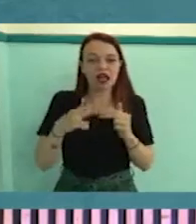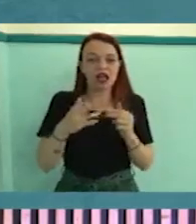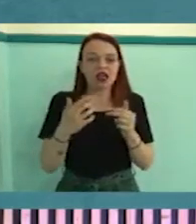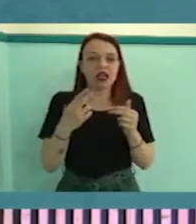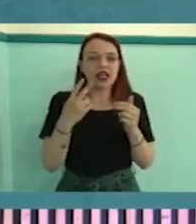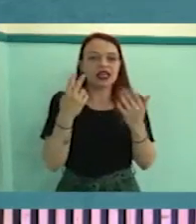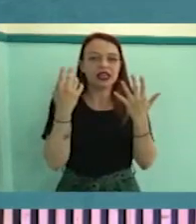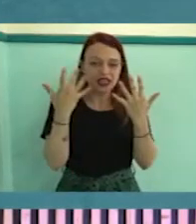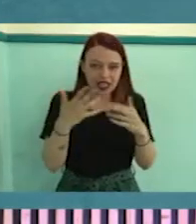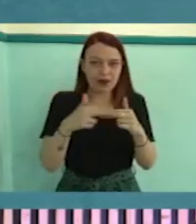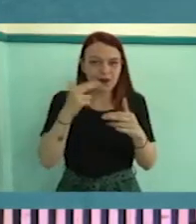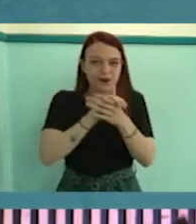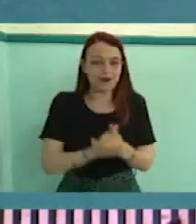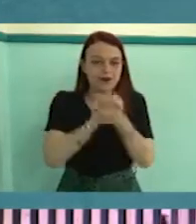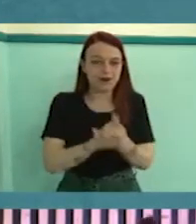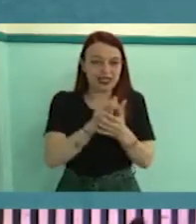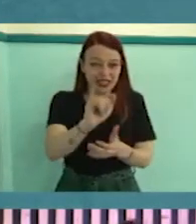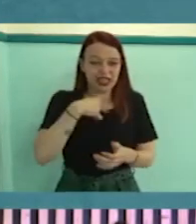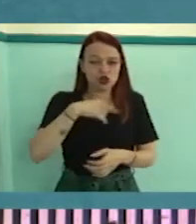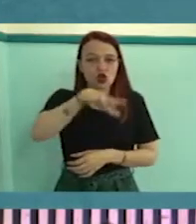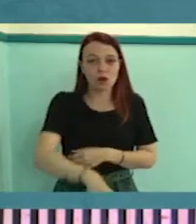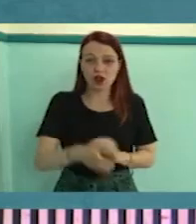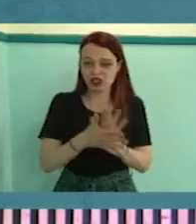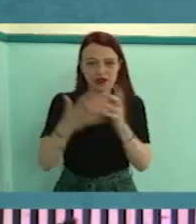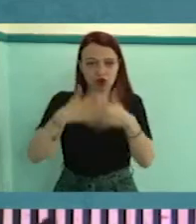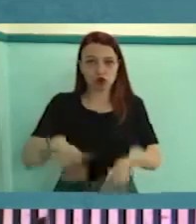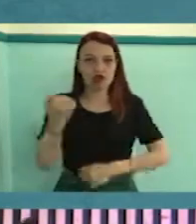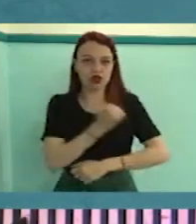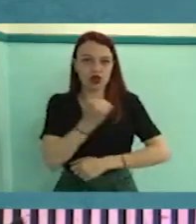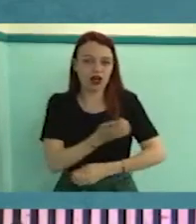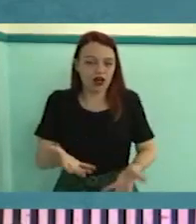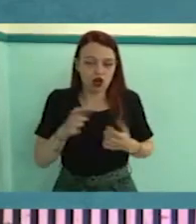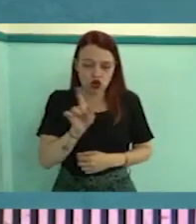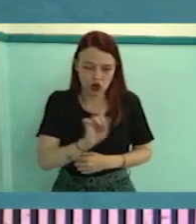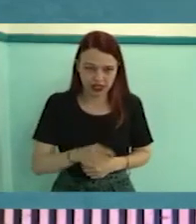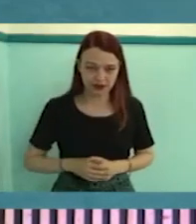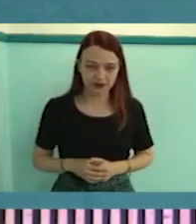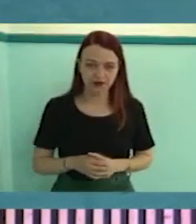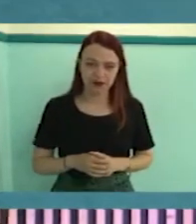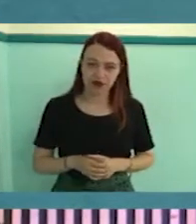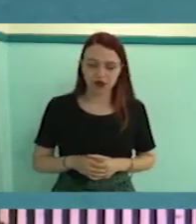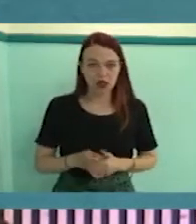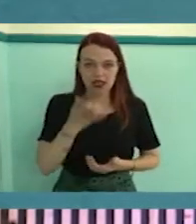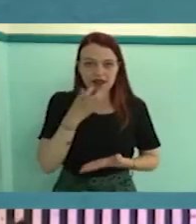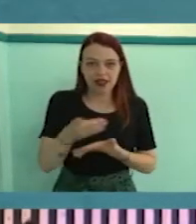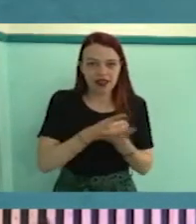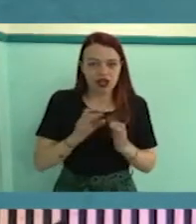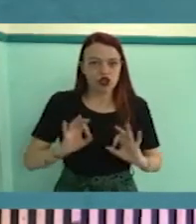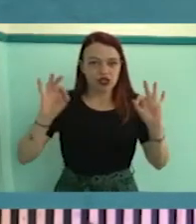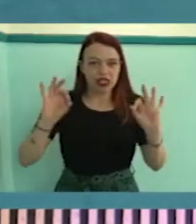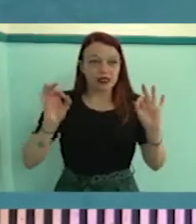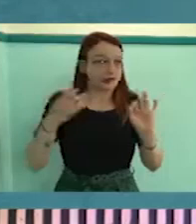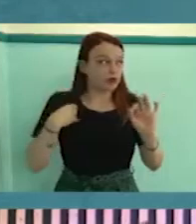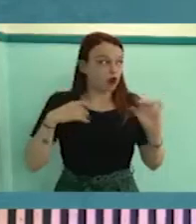el gordo de la Navidad todo el mundo lo sabe si no todo el mundo sería rico y por si alguien quiere los datos específicos aquí tenéis puis hacer una foto ese es el paper